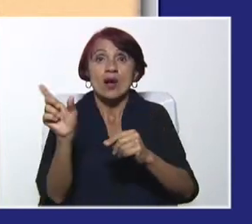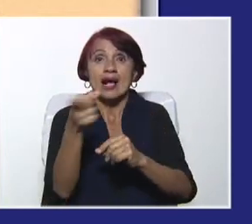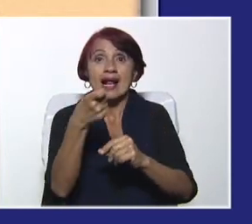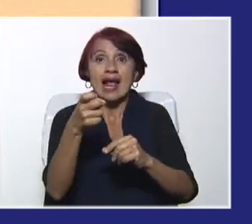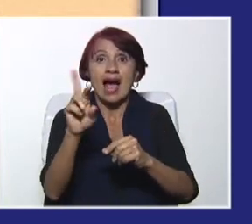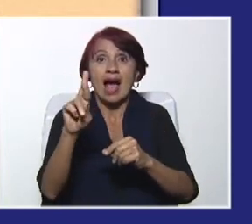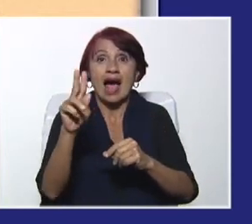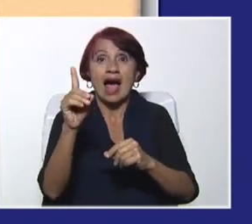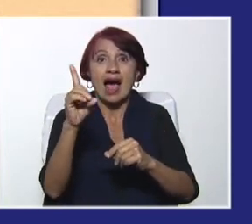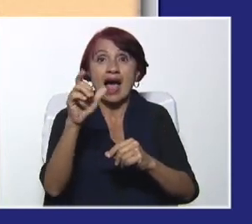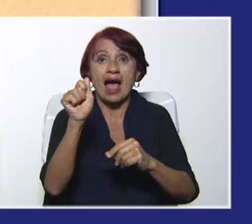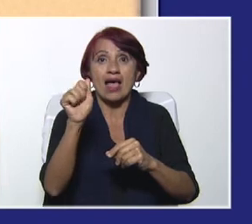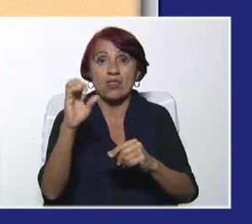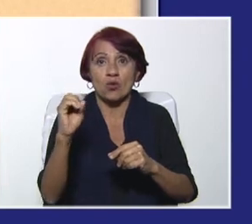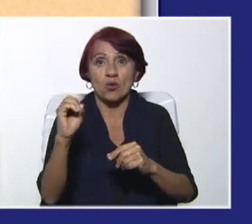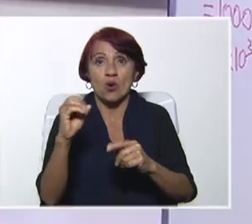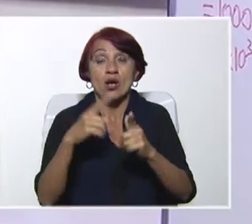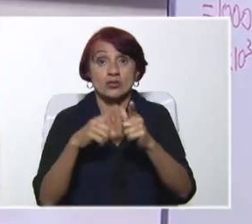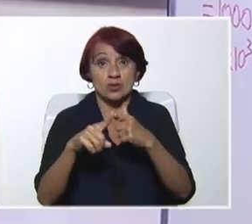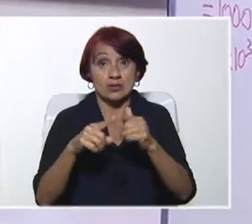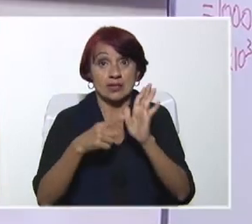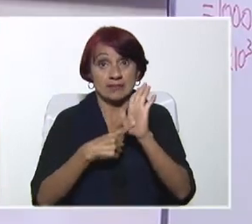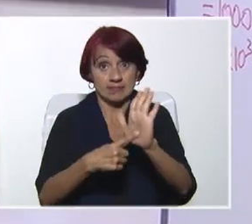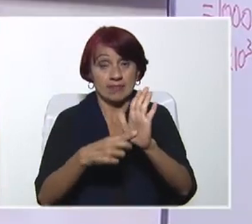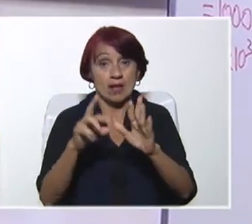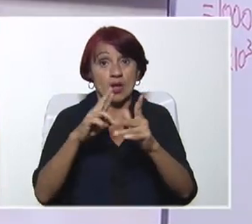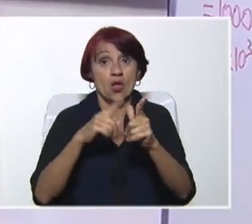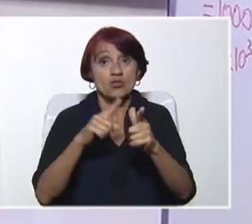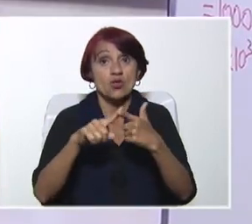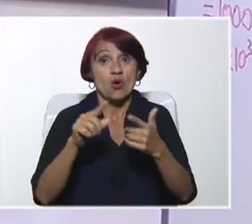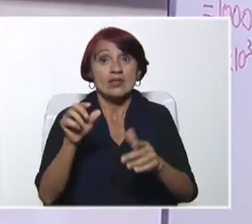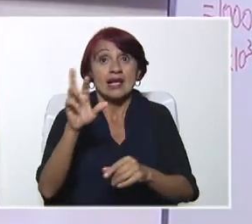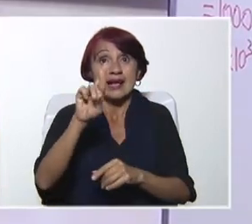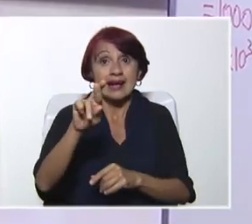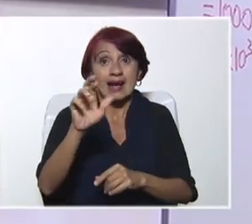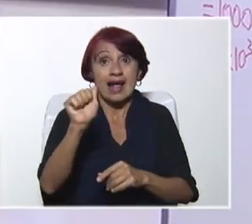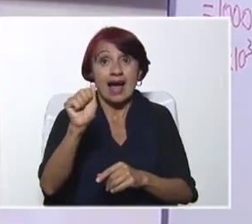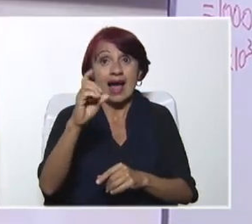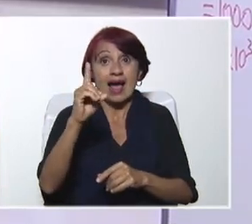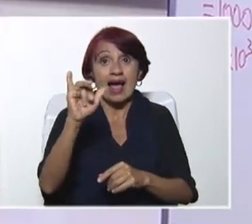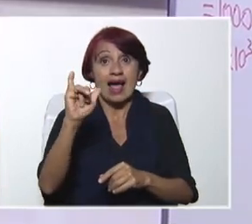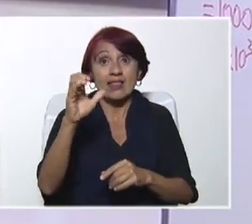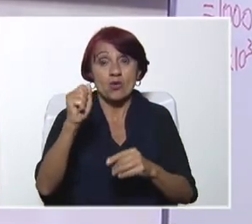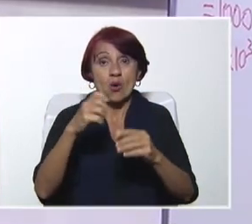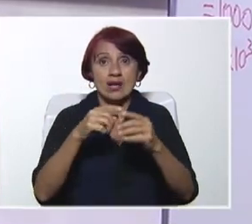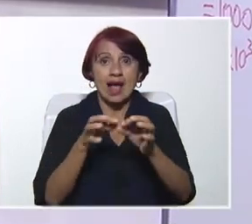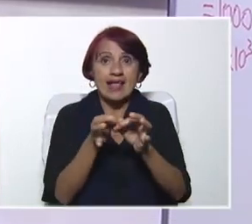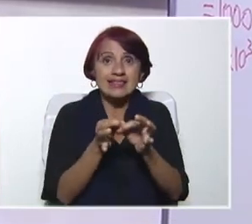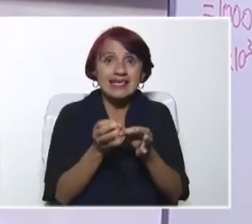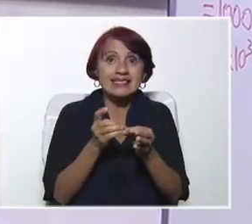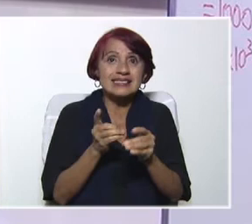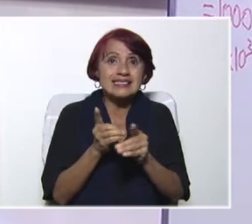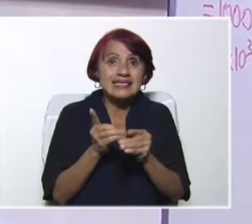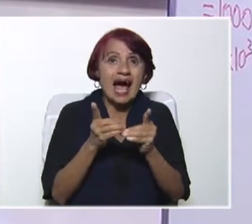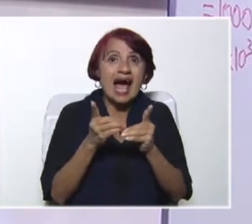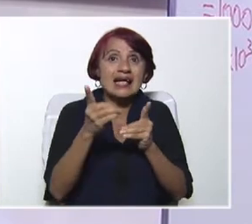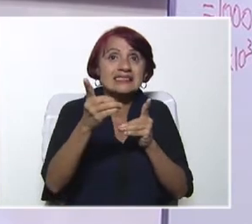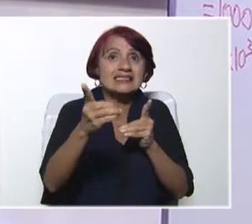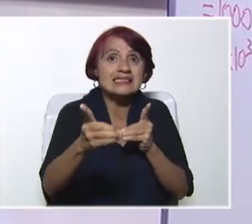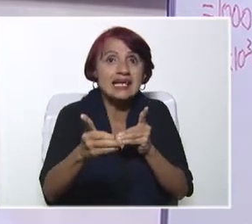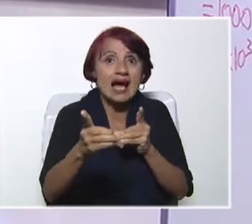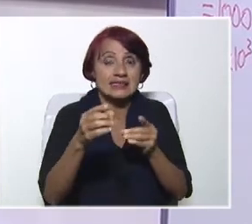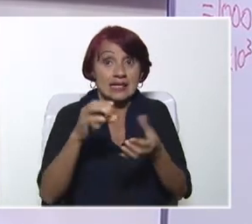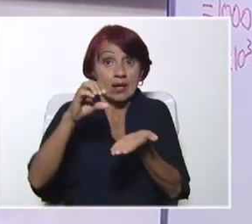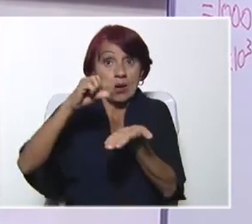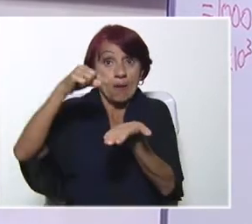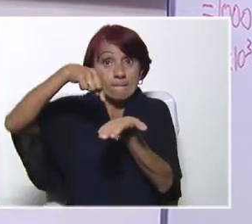radián, que utilizamos de referencia el radio, que es la distancia que hay desde el centro hasta el límite de la